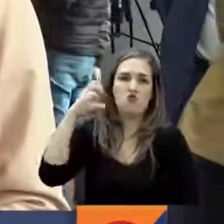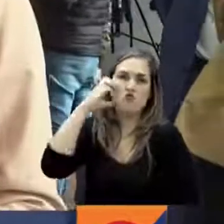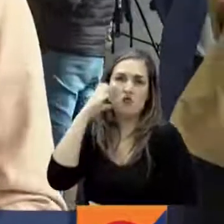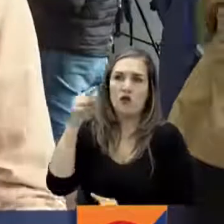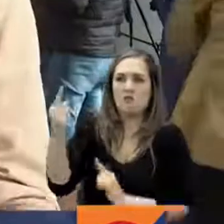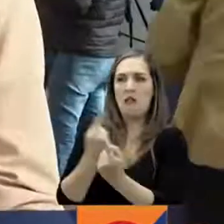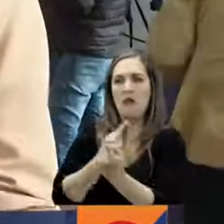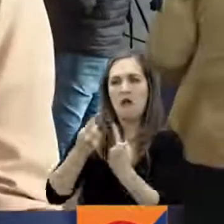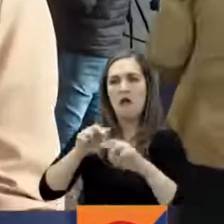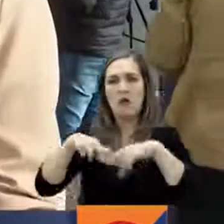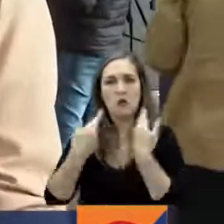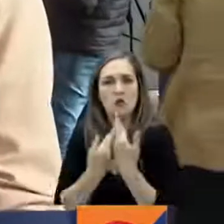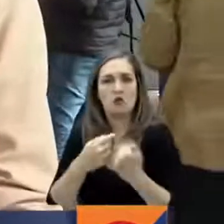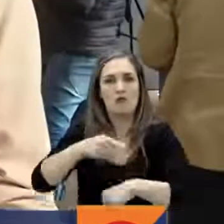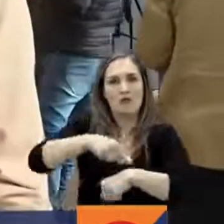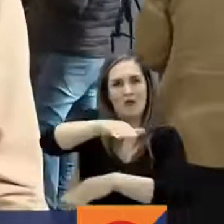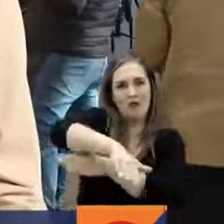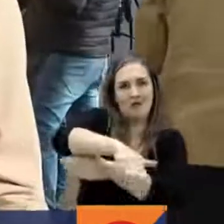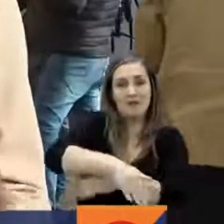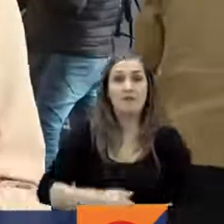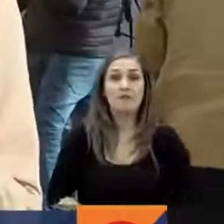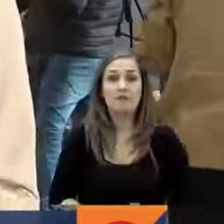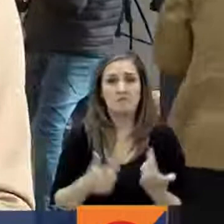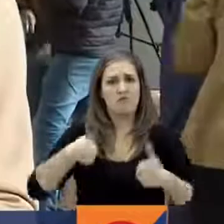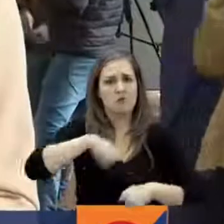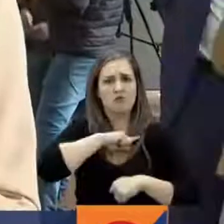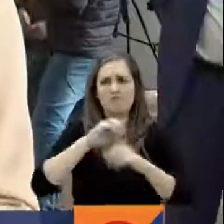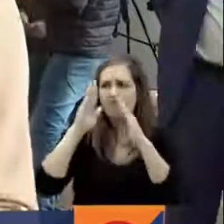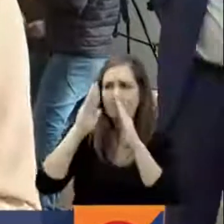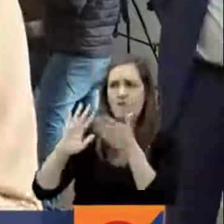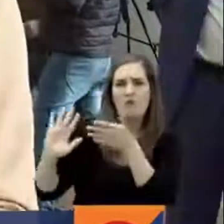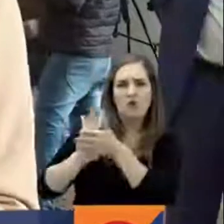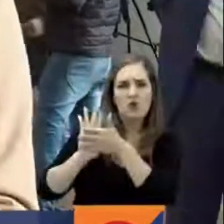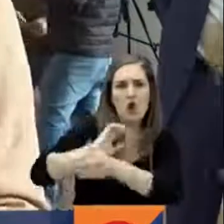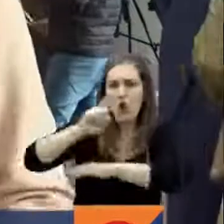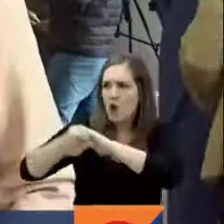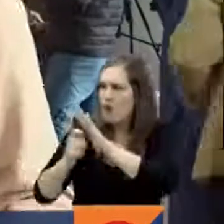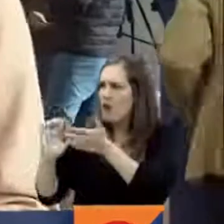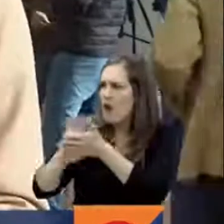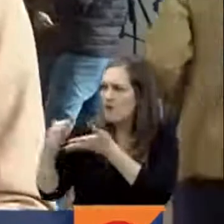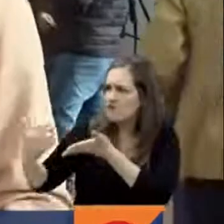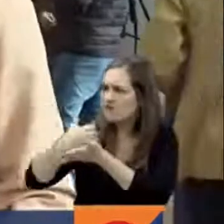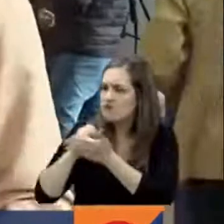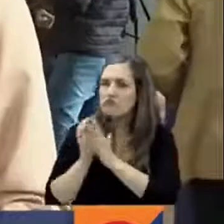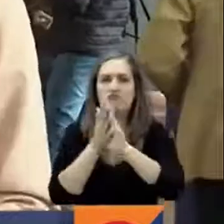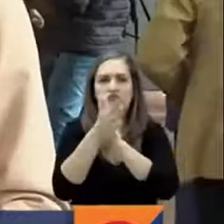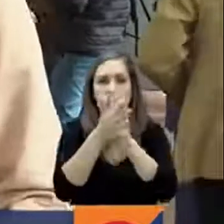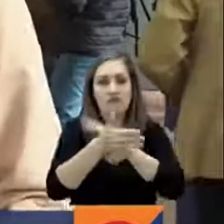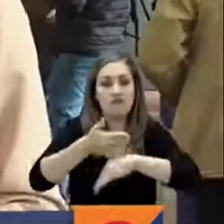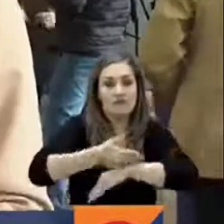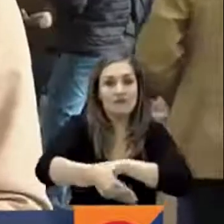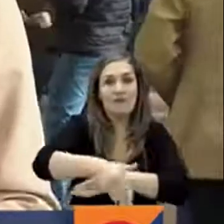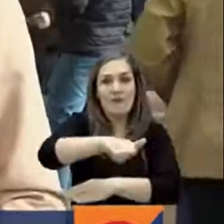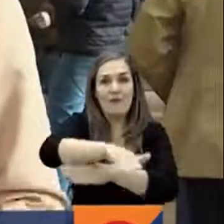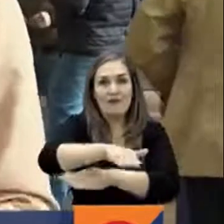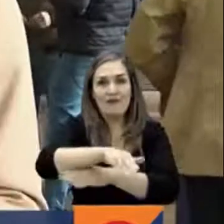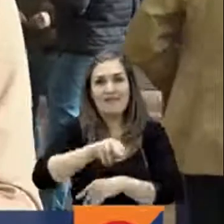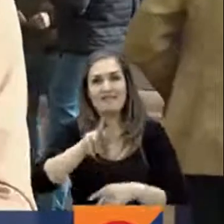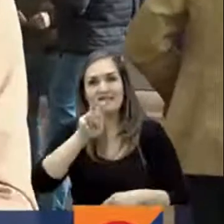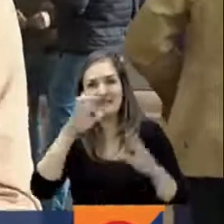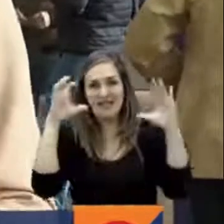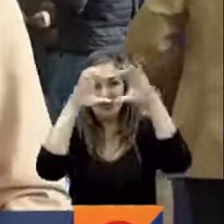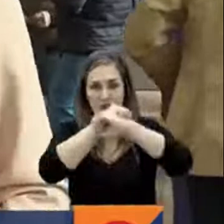Iván Duque. Por supuesto, nosotros seguiremos muy atentos para llevarles toda la información, todos los detalles en nuestra emisión central a las 7 de la